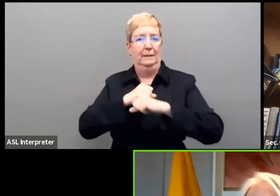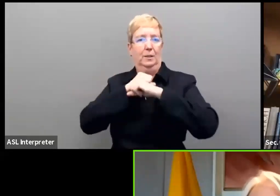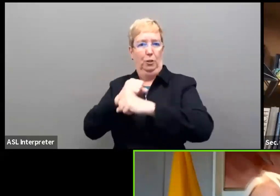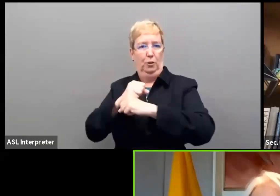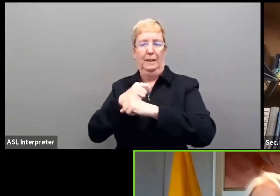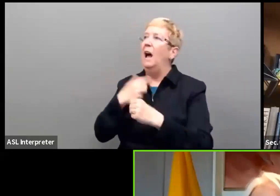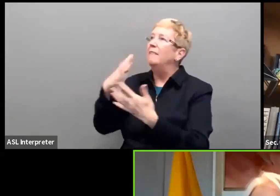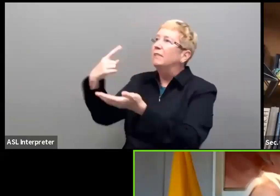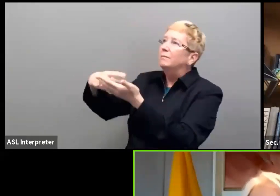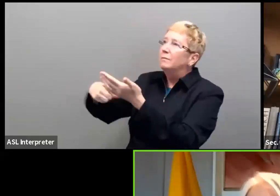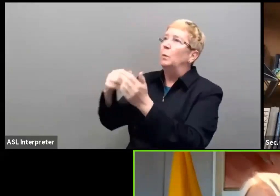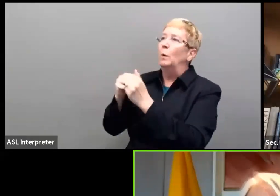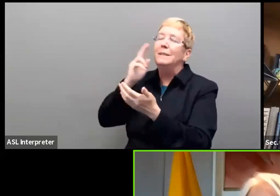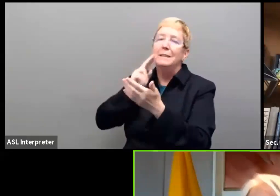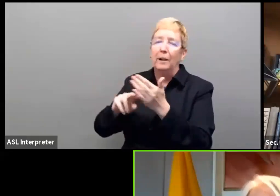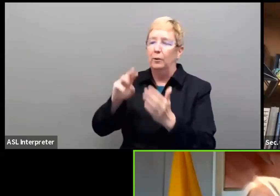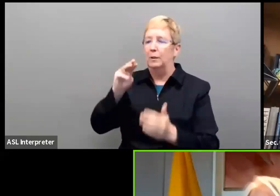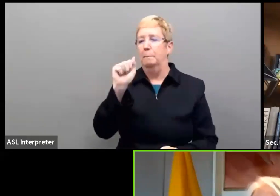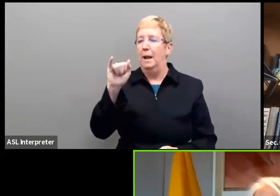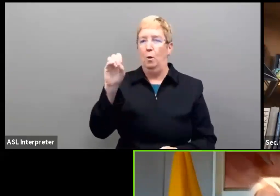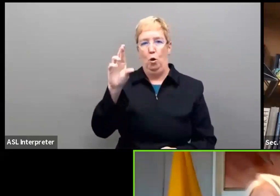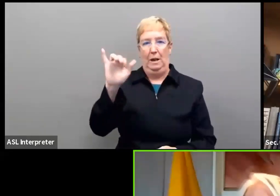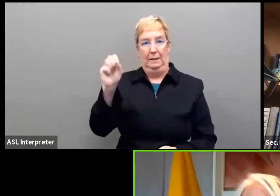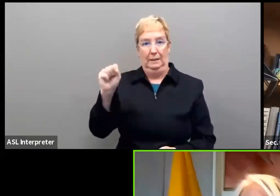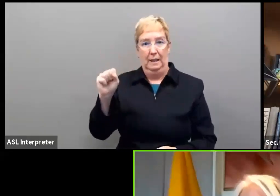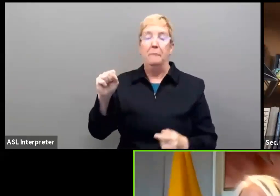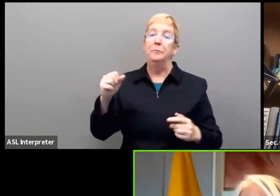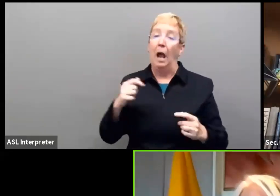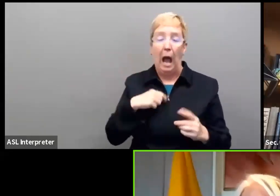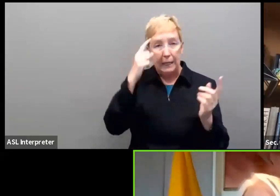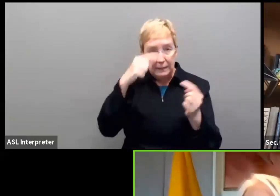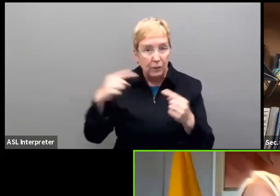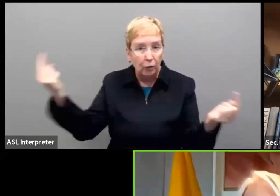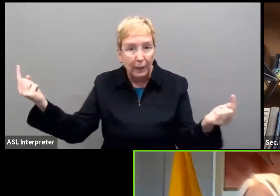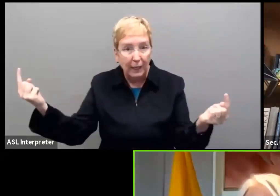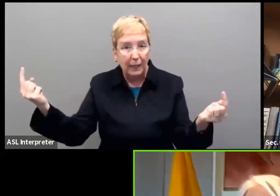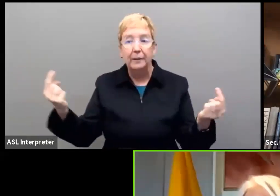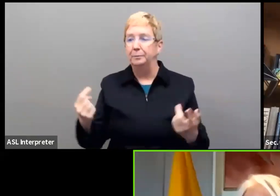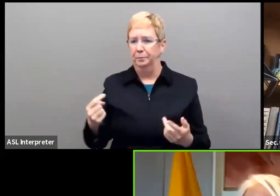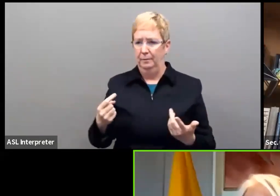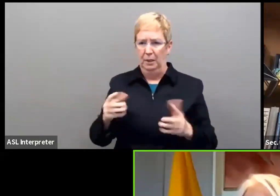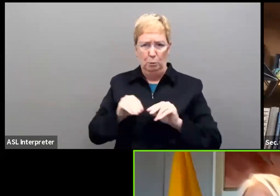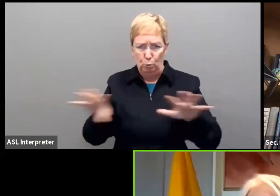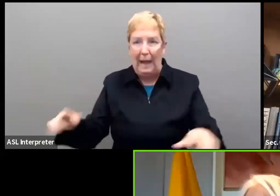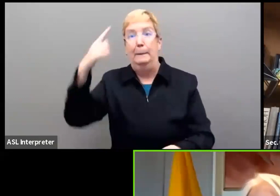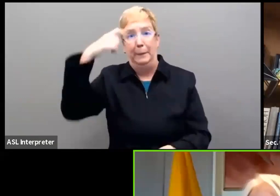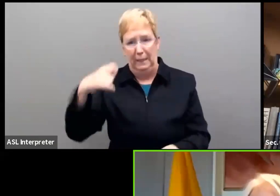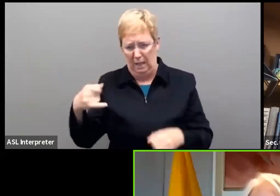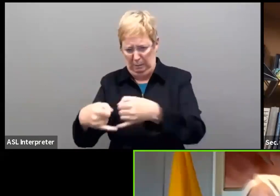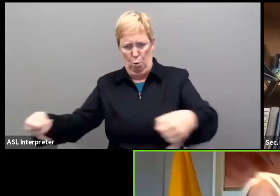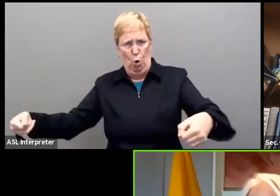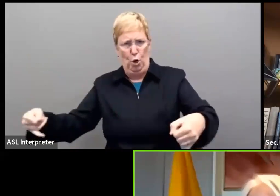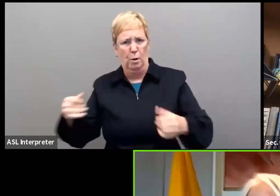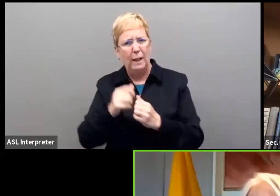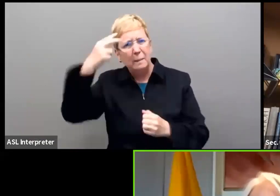hemos hablado con el Departamento de Seguridad Nacional, he tenido muchas conversaciones con el secretario Mayorkas y mientras